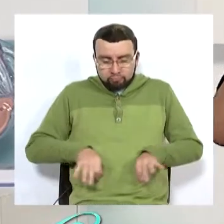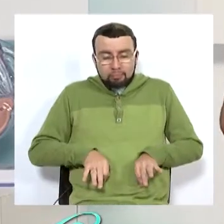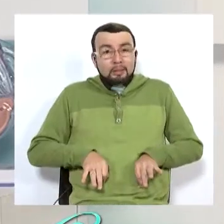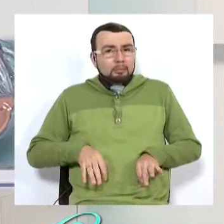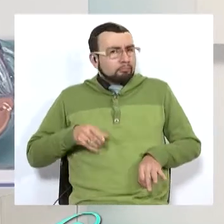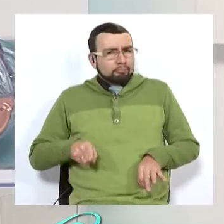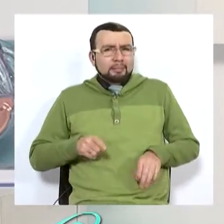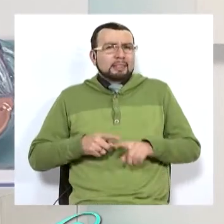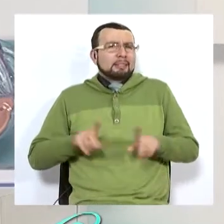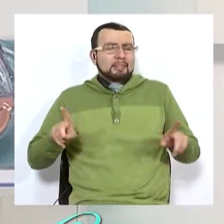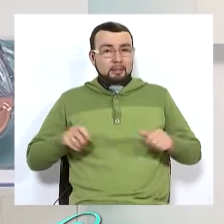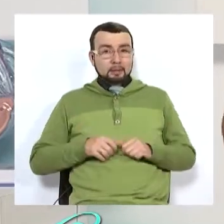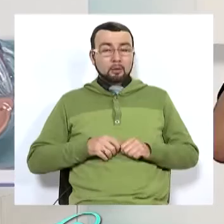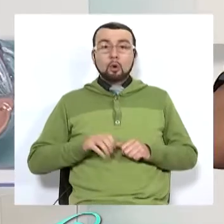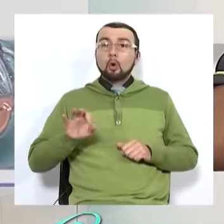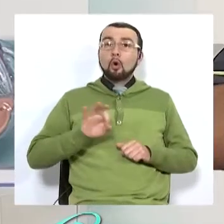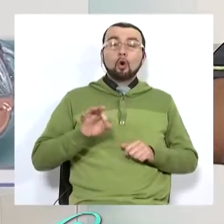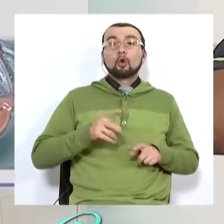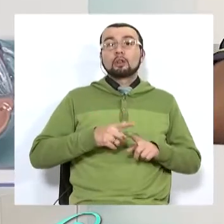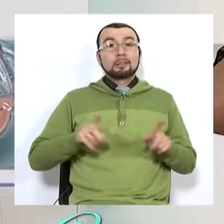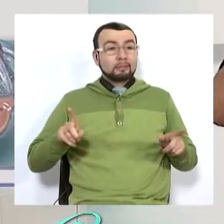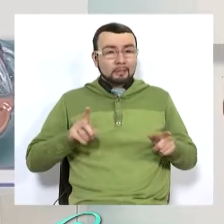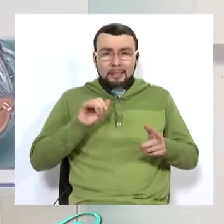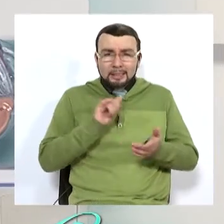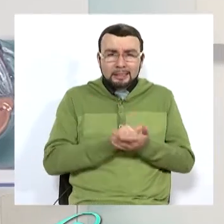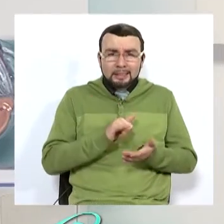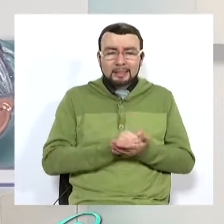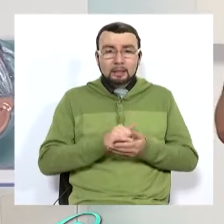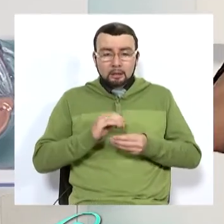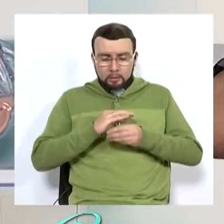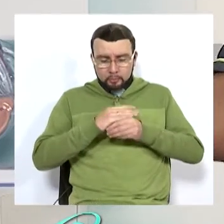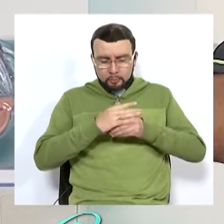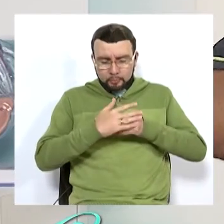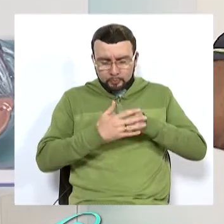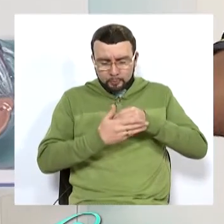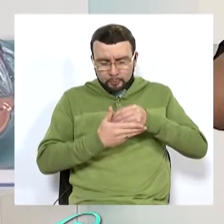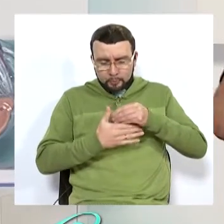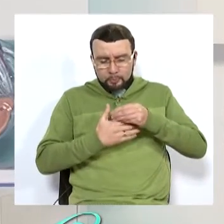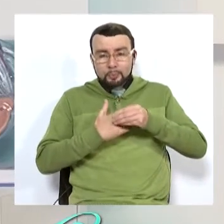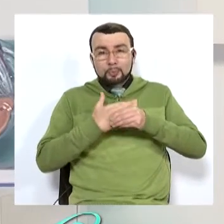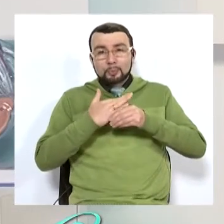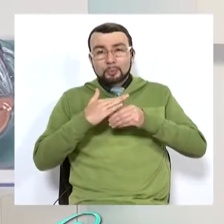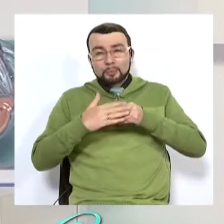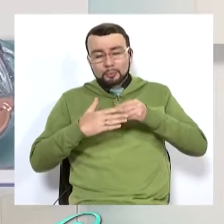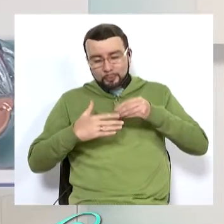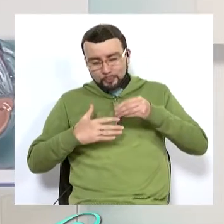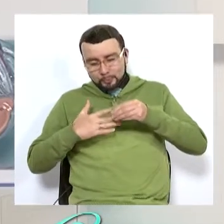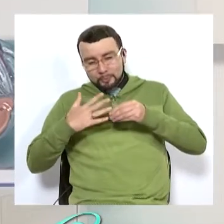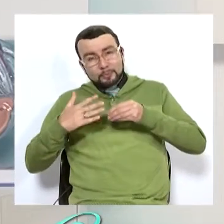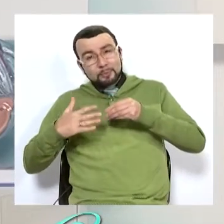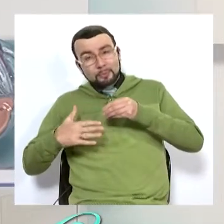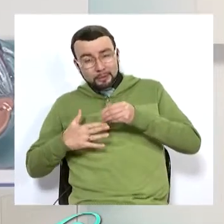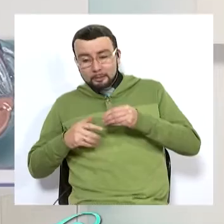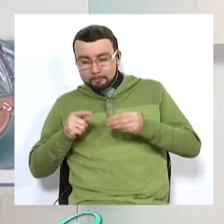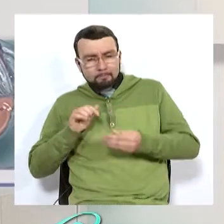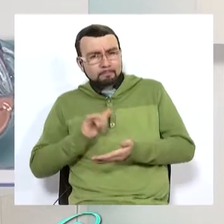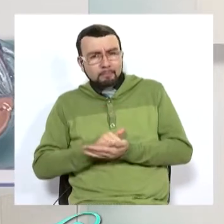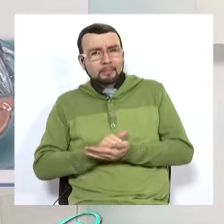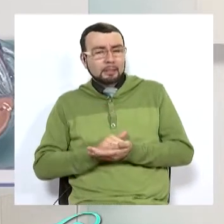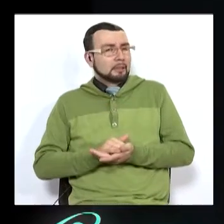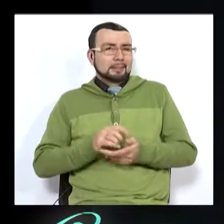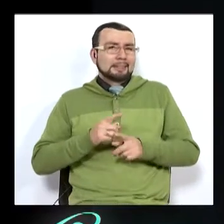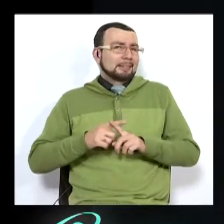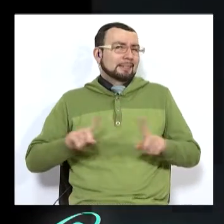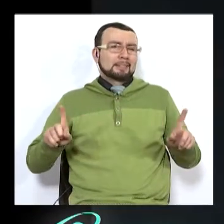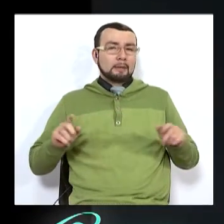de la cubierta de una tela suave, delgada, que recubre esas vísceras